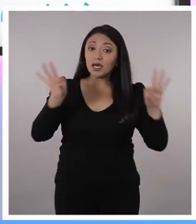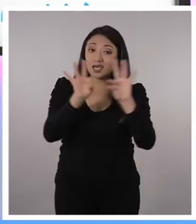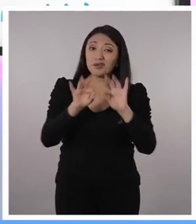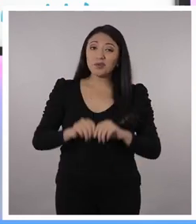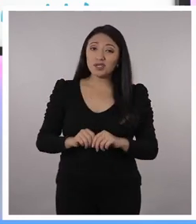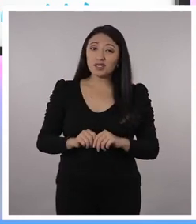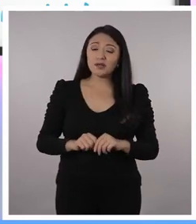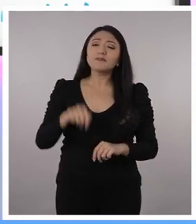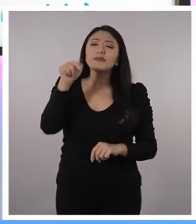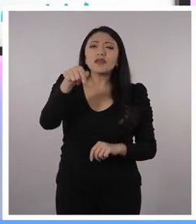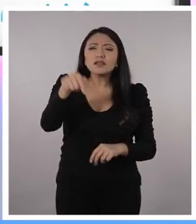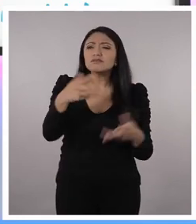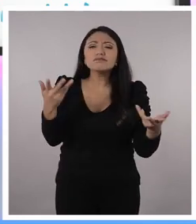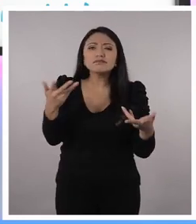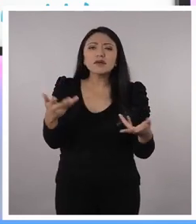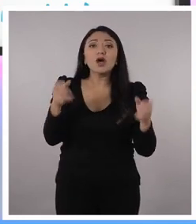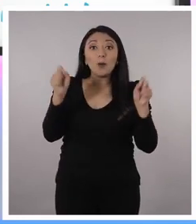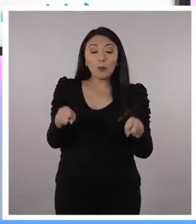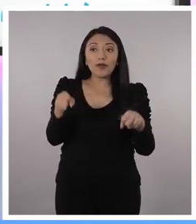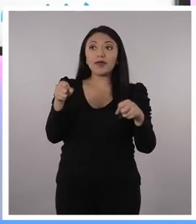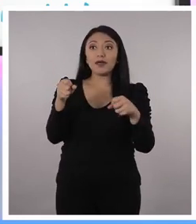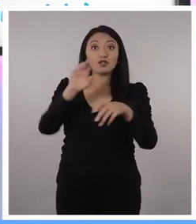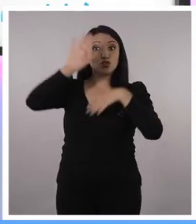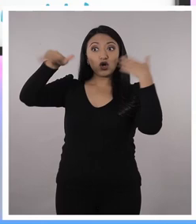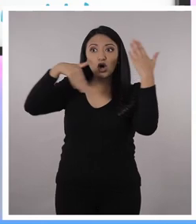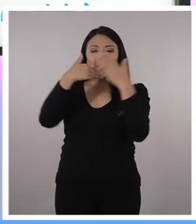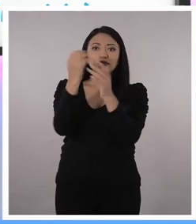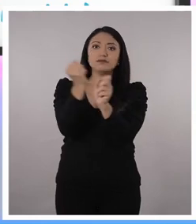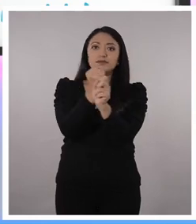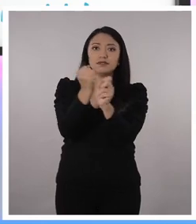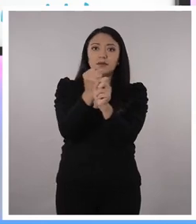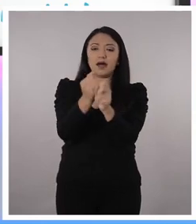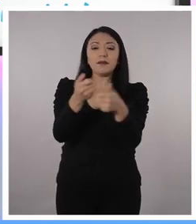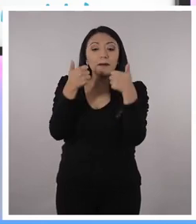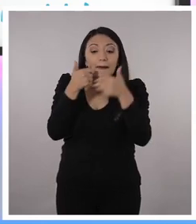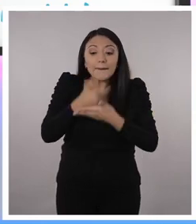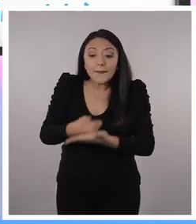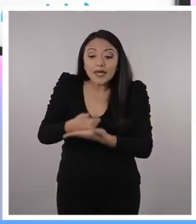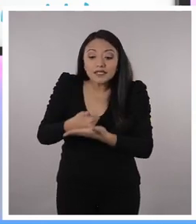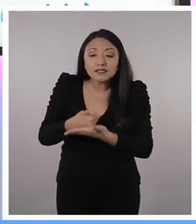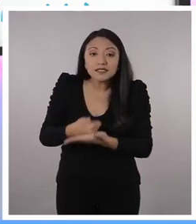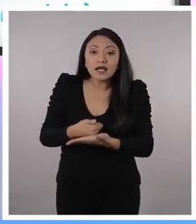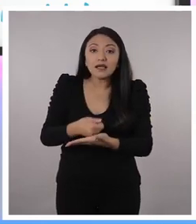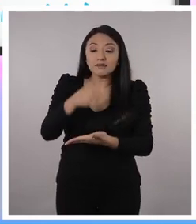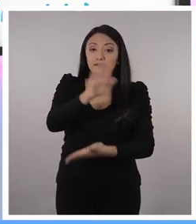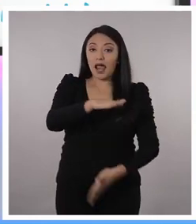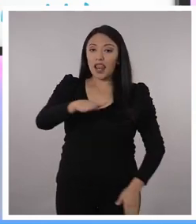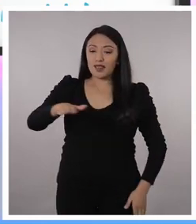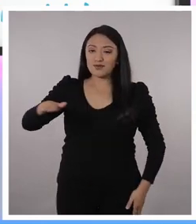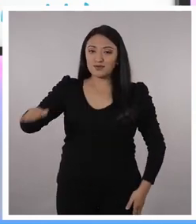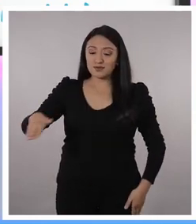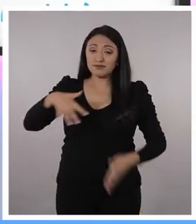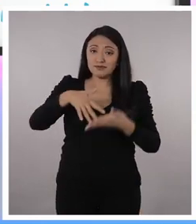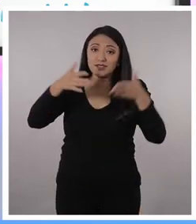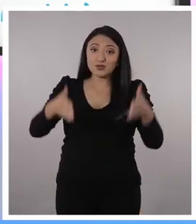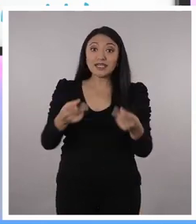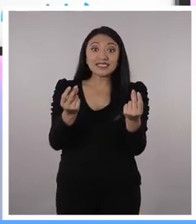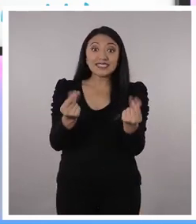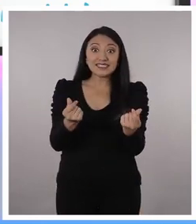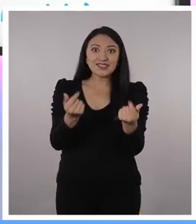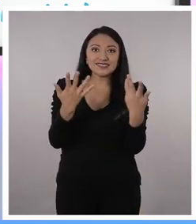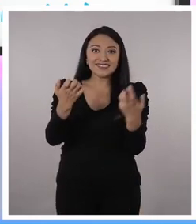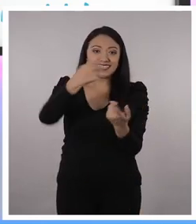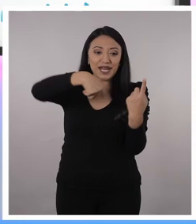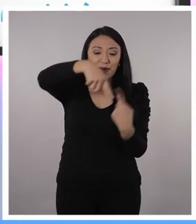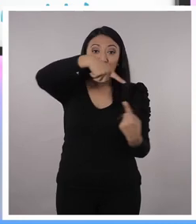importante, porque de esta manera podemos funcionar como un reloj y vamos a velar todo el tiempo por el bienestar y la salud de nuestros estudiantes, que ya están